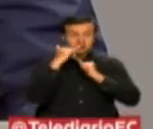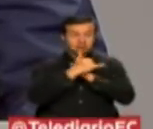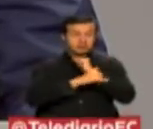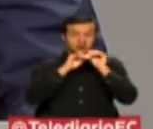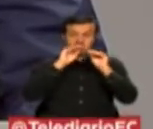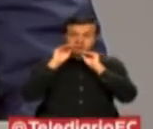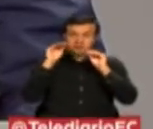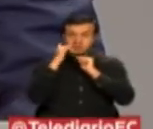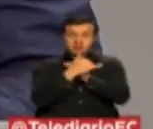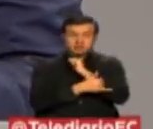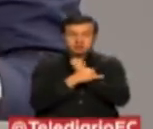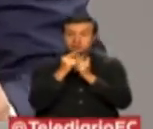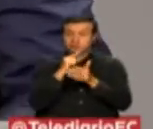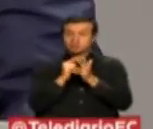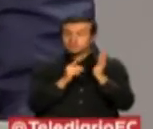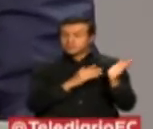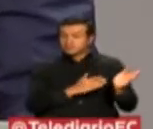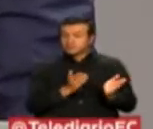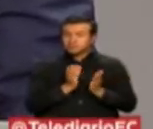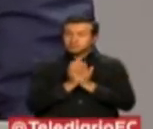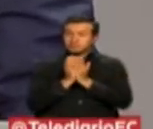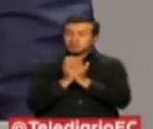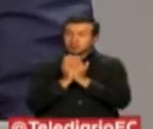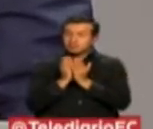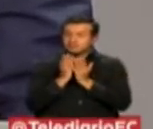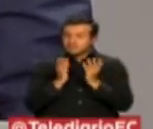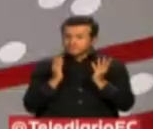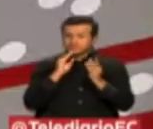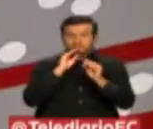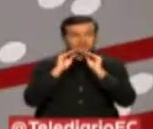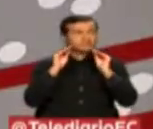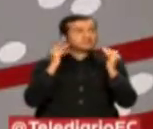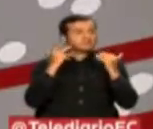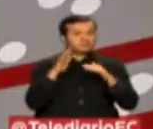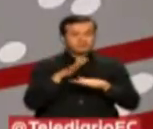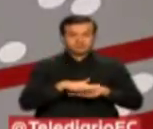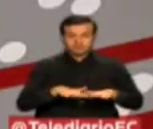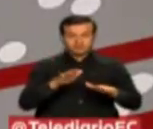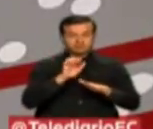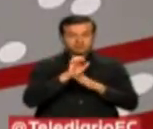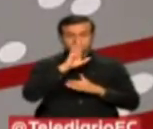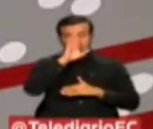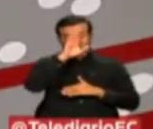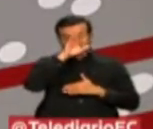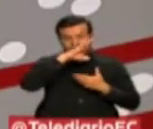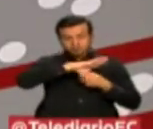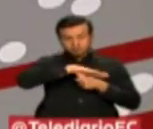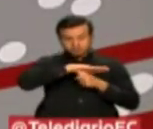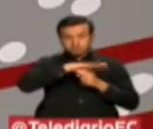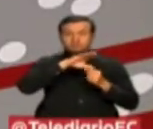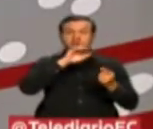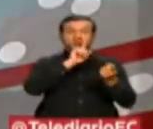países de los que provienen estas flotas? La Cancillería ecuatoriana constantemente está en contacto